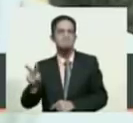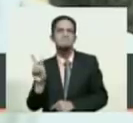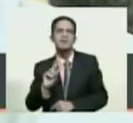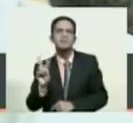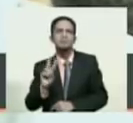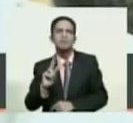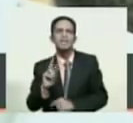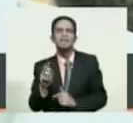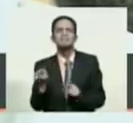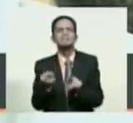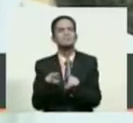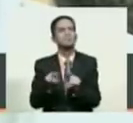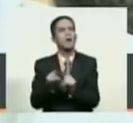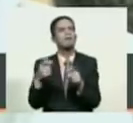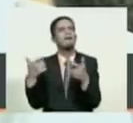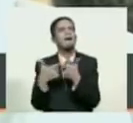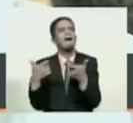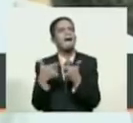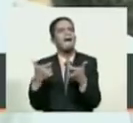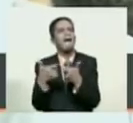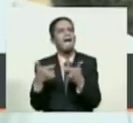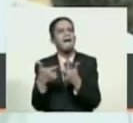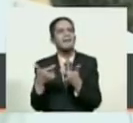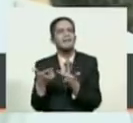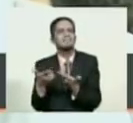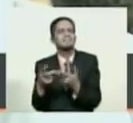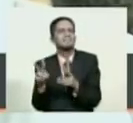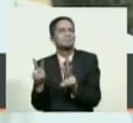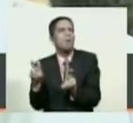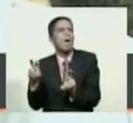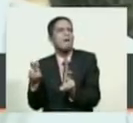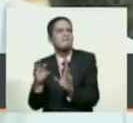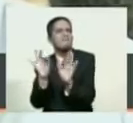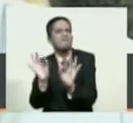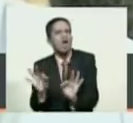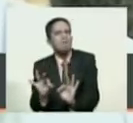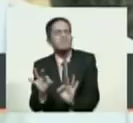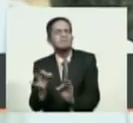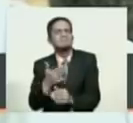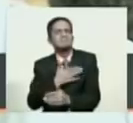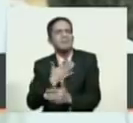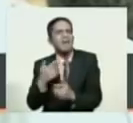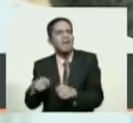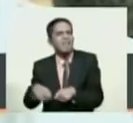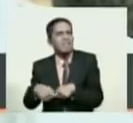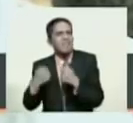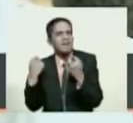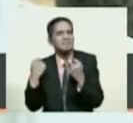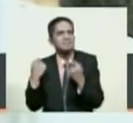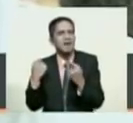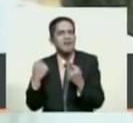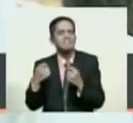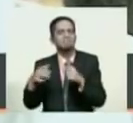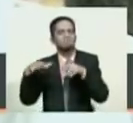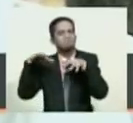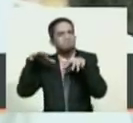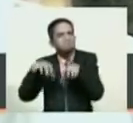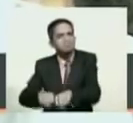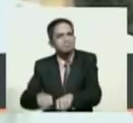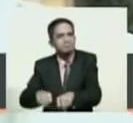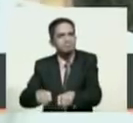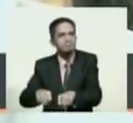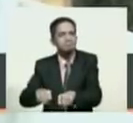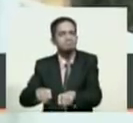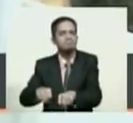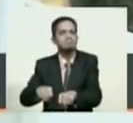especie de guerra civil, digamos, de nuevo tipo, que busca desestabilizar y hacerse del poder por vías no